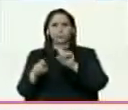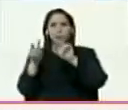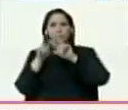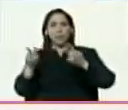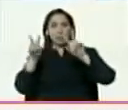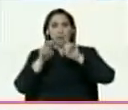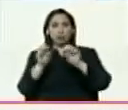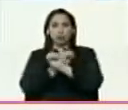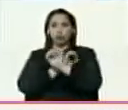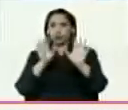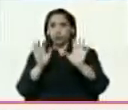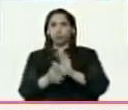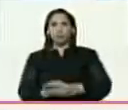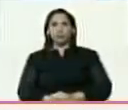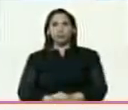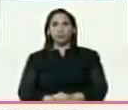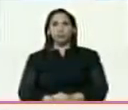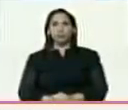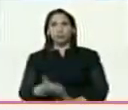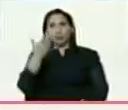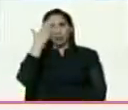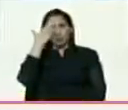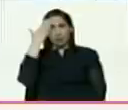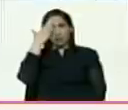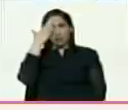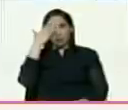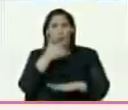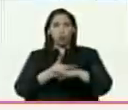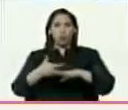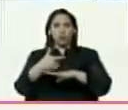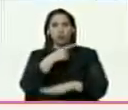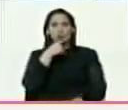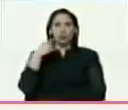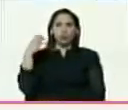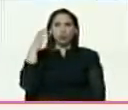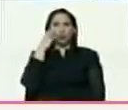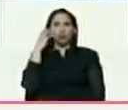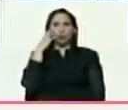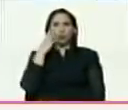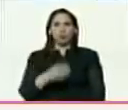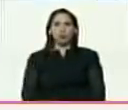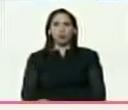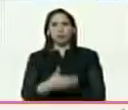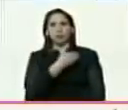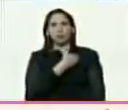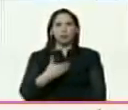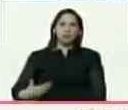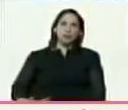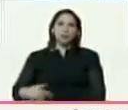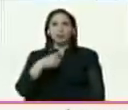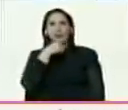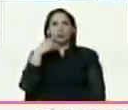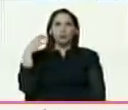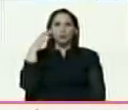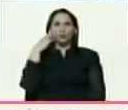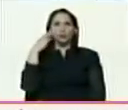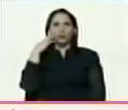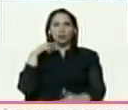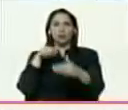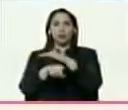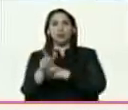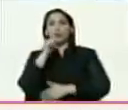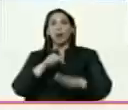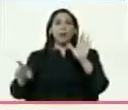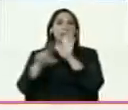clara sabía el gobierno de iván duque el presidente de banc duque que la entrada ilegal